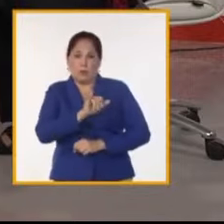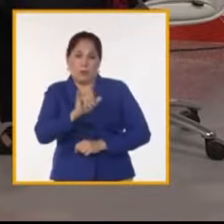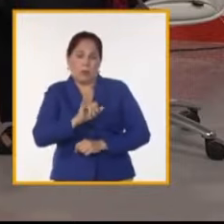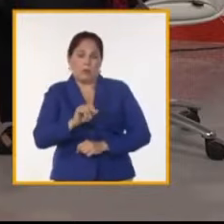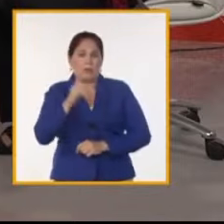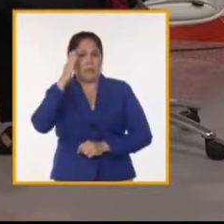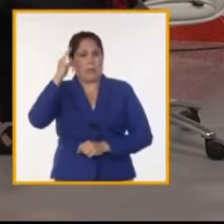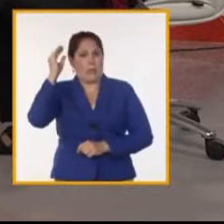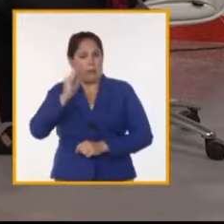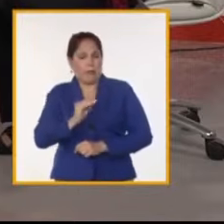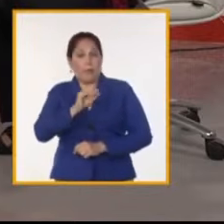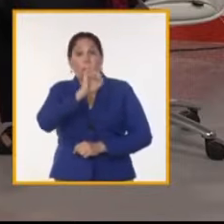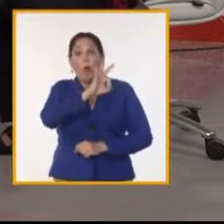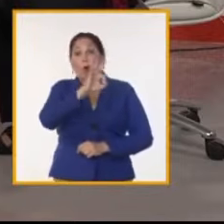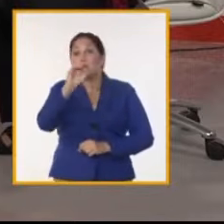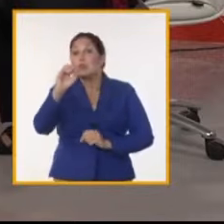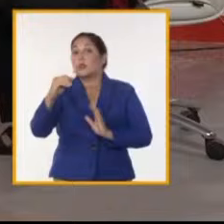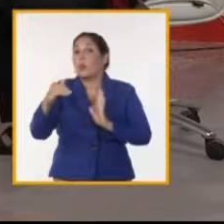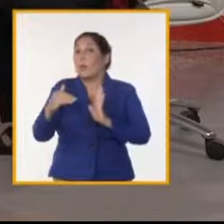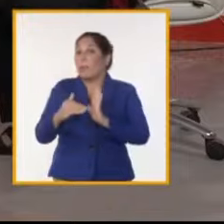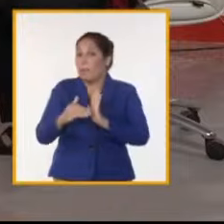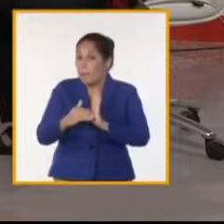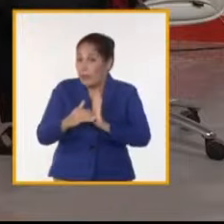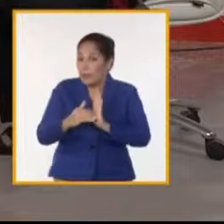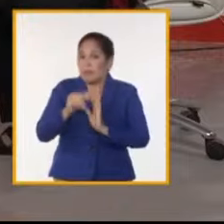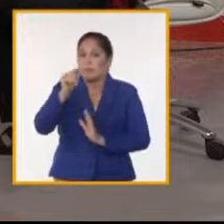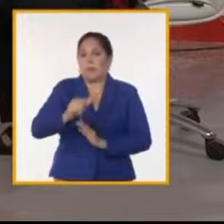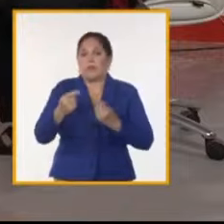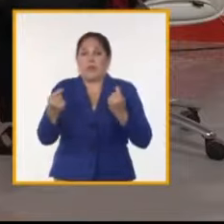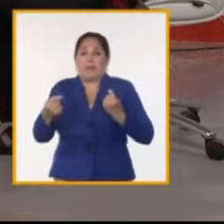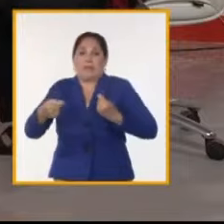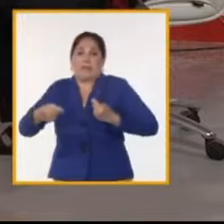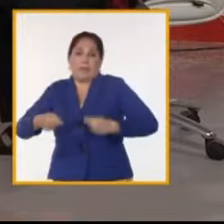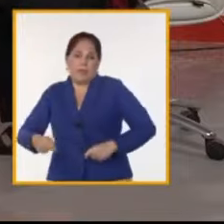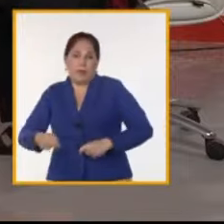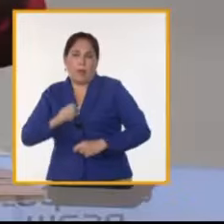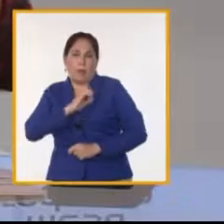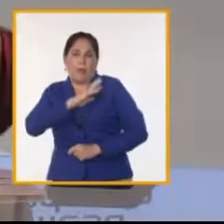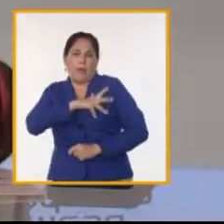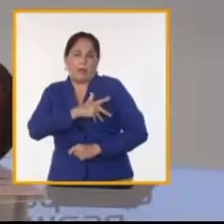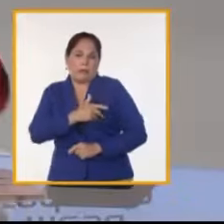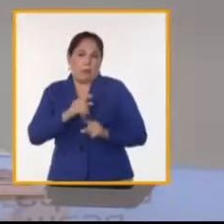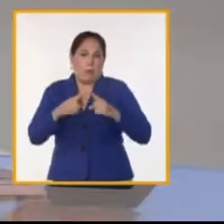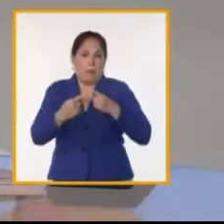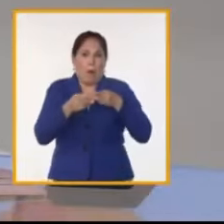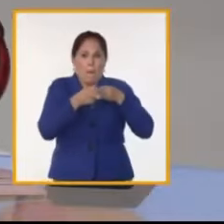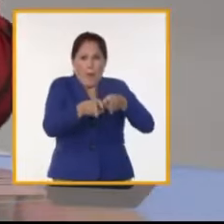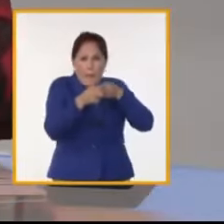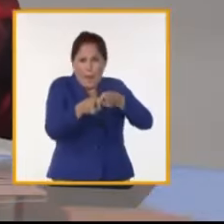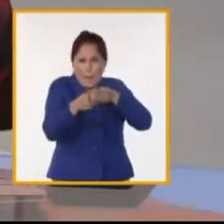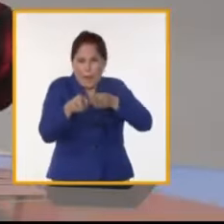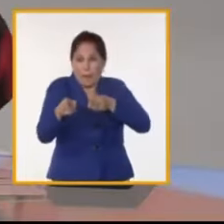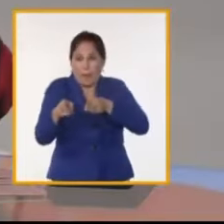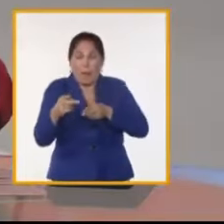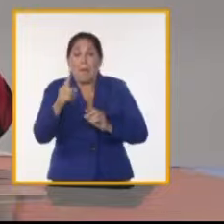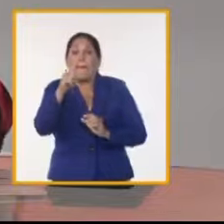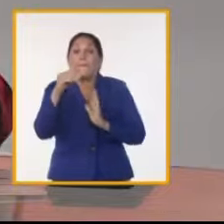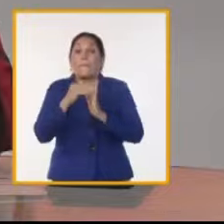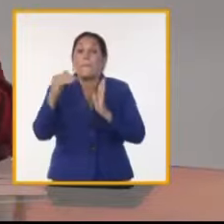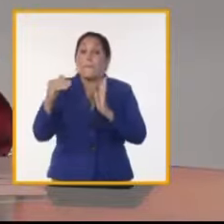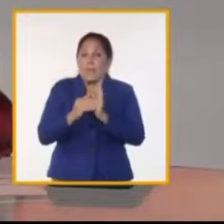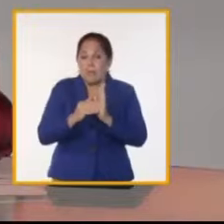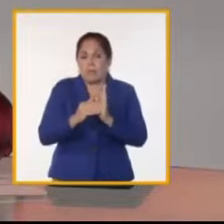estamos hablando de 800,000 eh desplazados palestinos desplazados miles de fallecidos